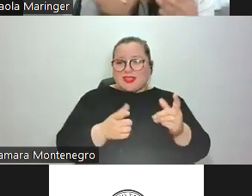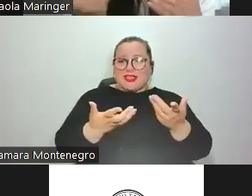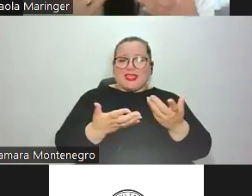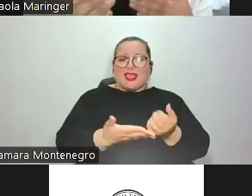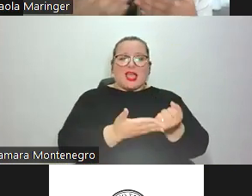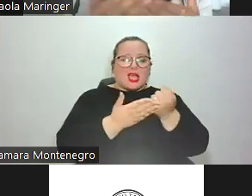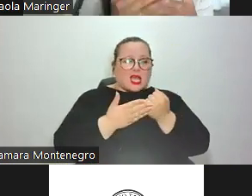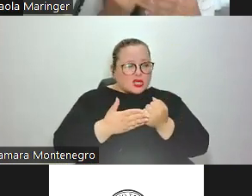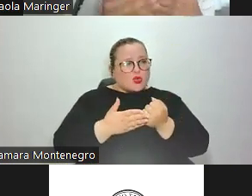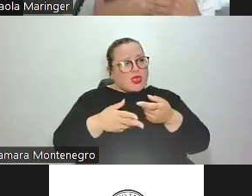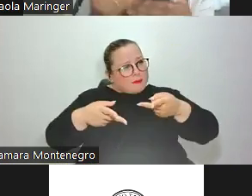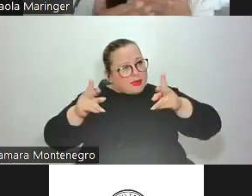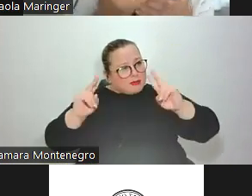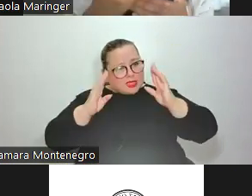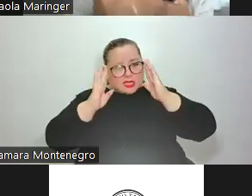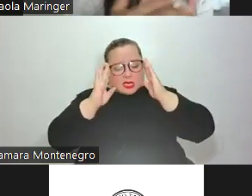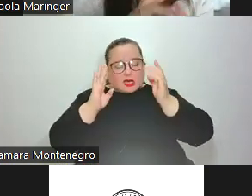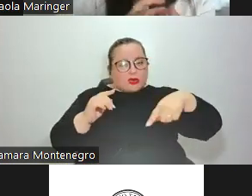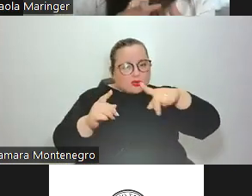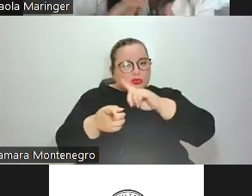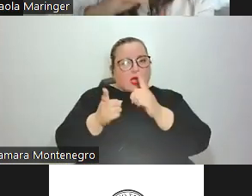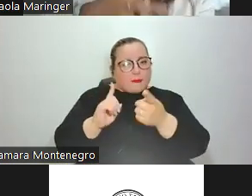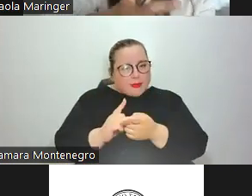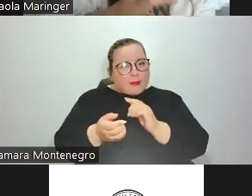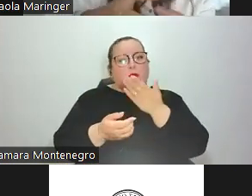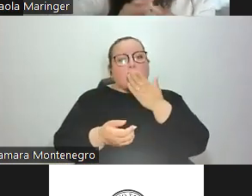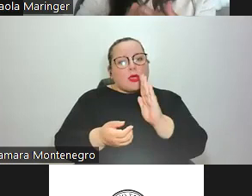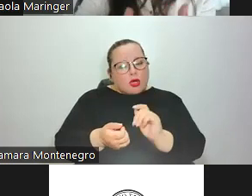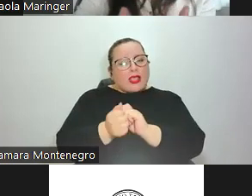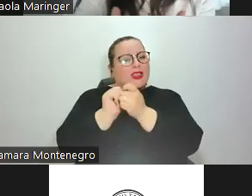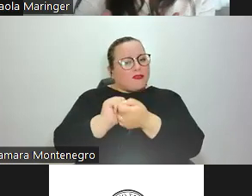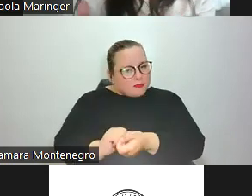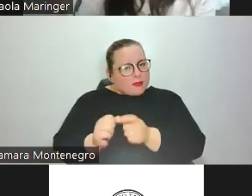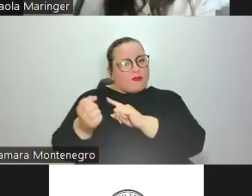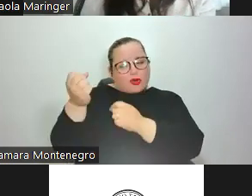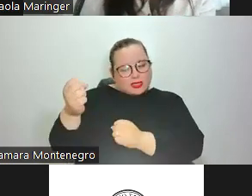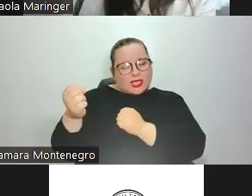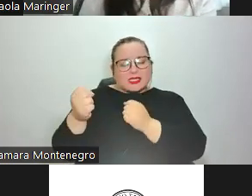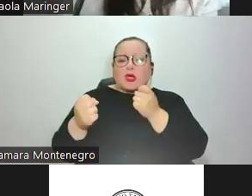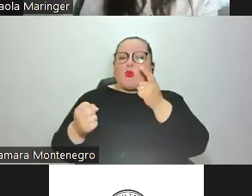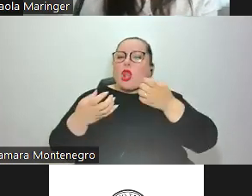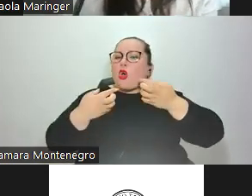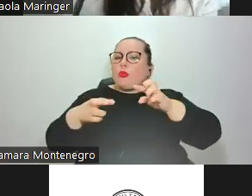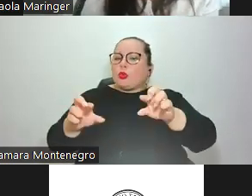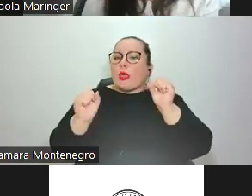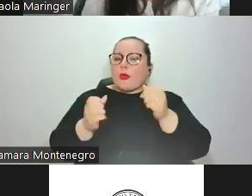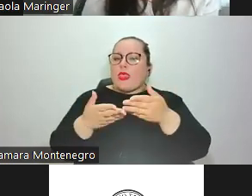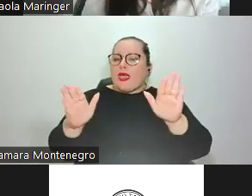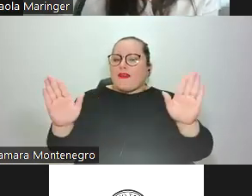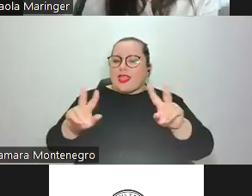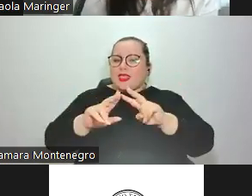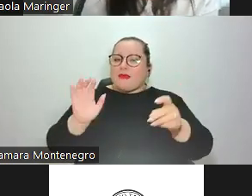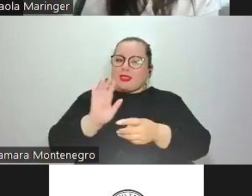a permitir, si cambiamos, mejoramos y lo transformamos en una fortaleza, qué oportunidades nos puede abrir en nuestro